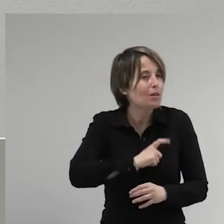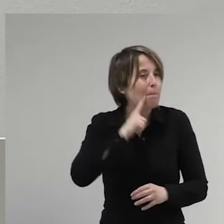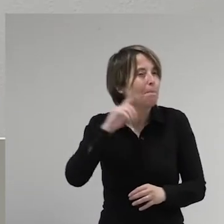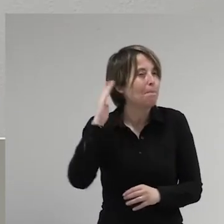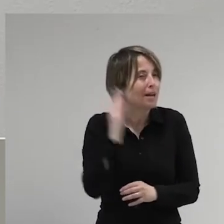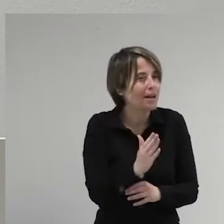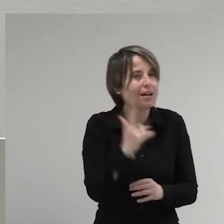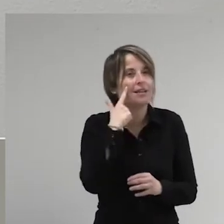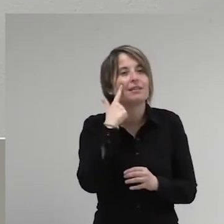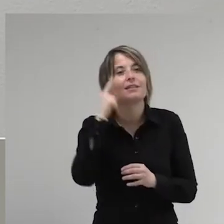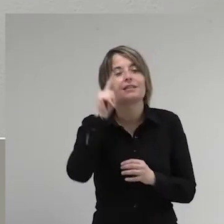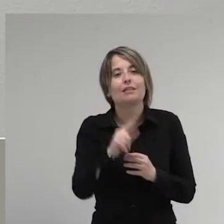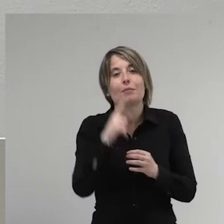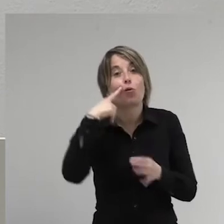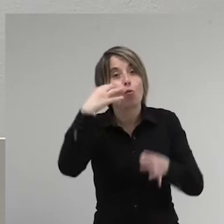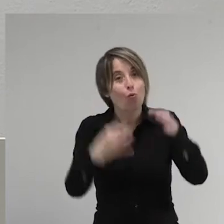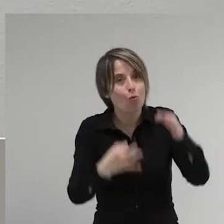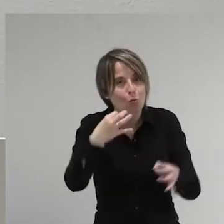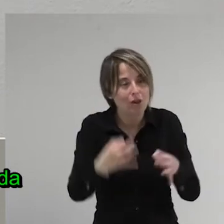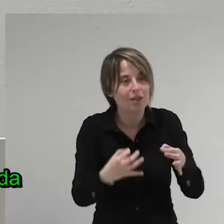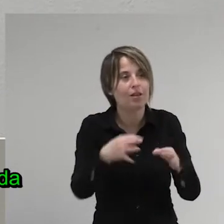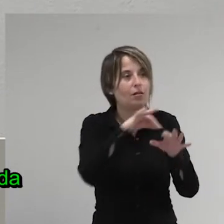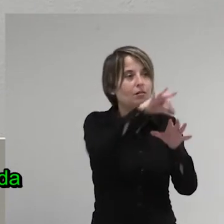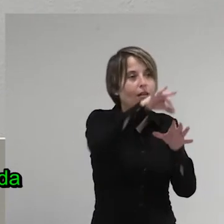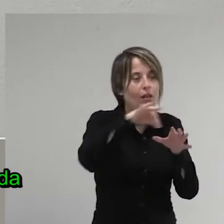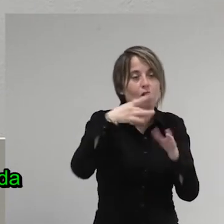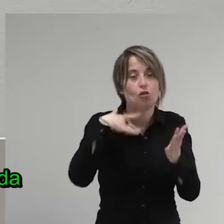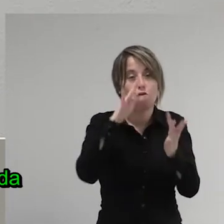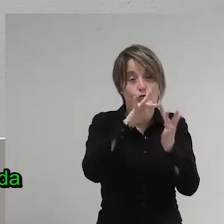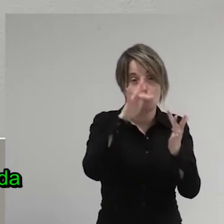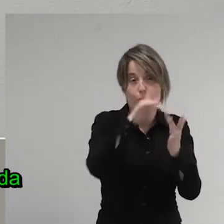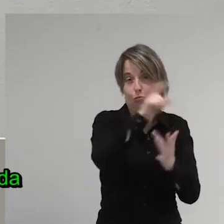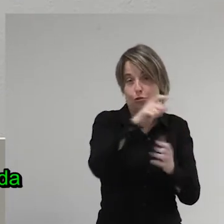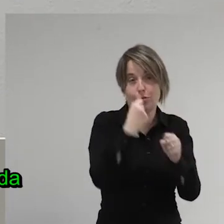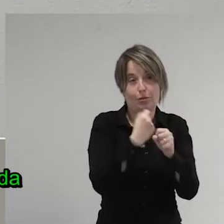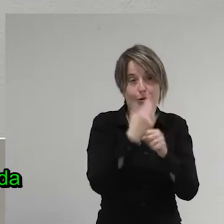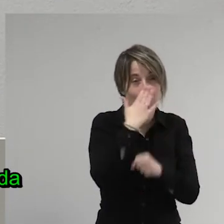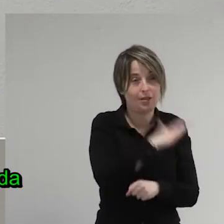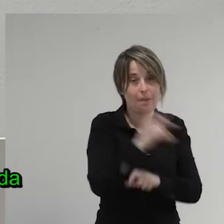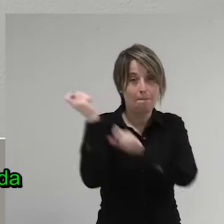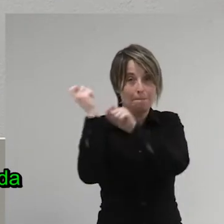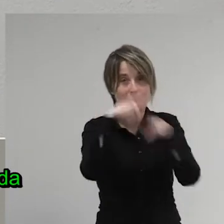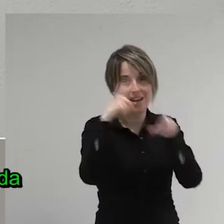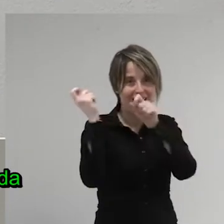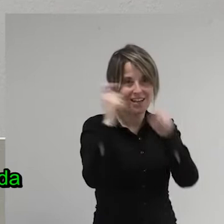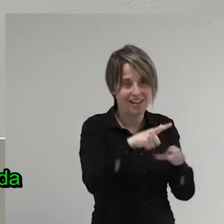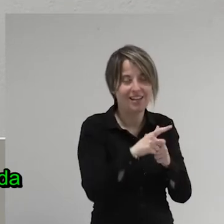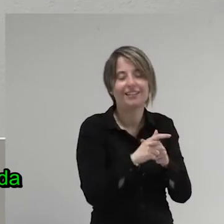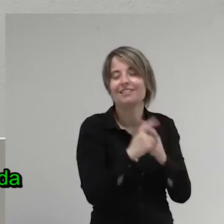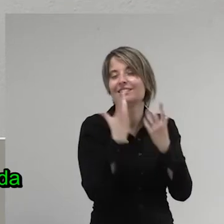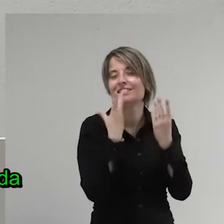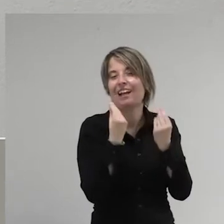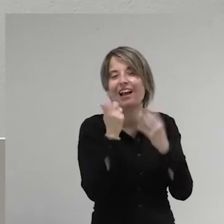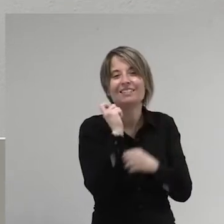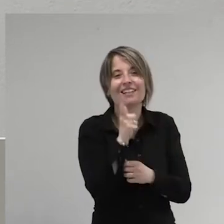penales, pasando por juicios. Yo trabajo mucho con chavalería migrada Y muchas, muchas